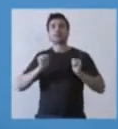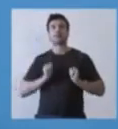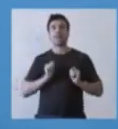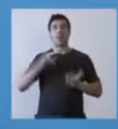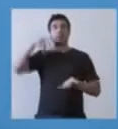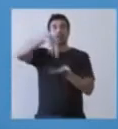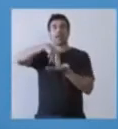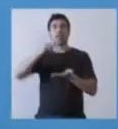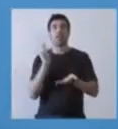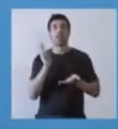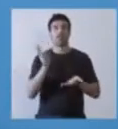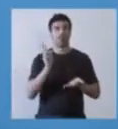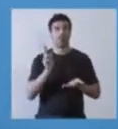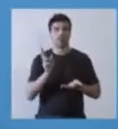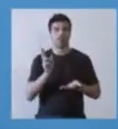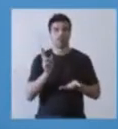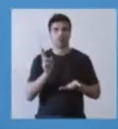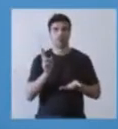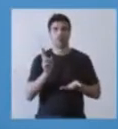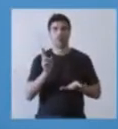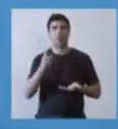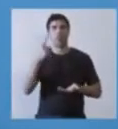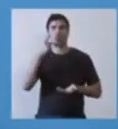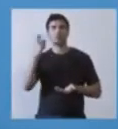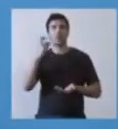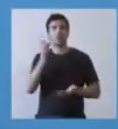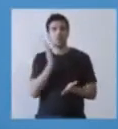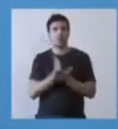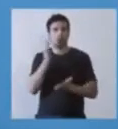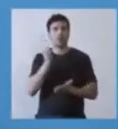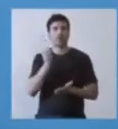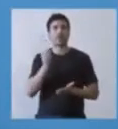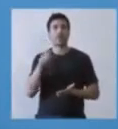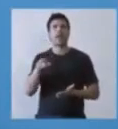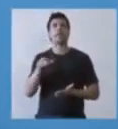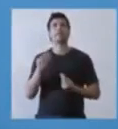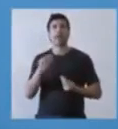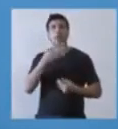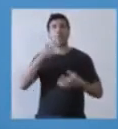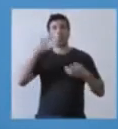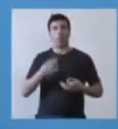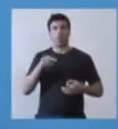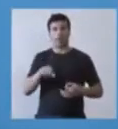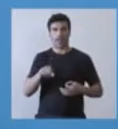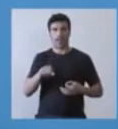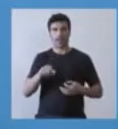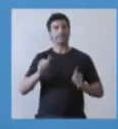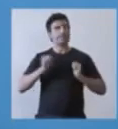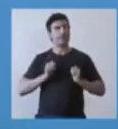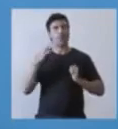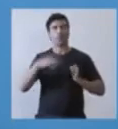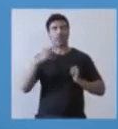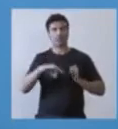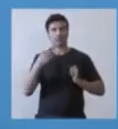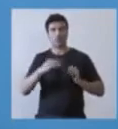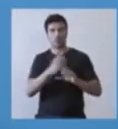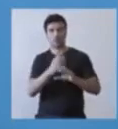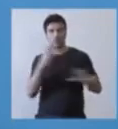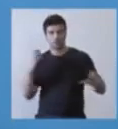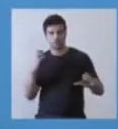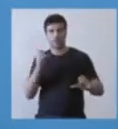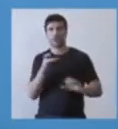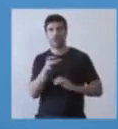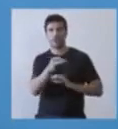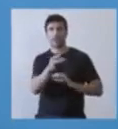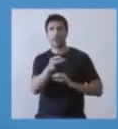parado vamos a tener un sistema de control muy férreo a partir de la cnt para que esta medida se cumpla estas medidas por otra parte las venimos